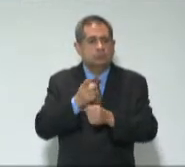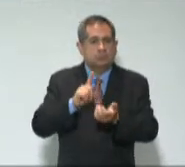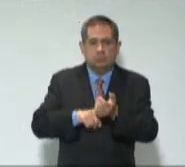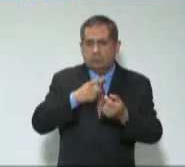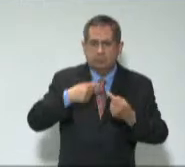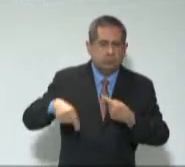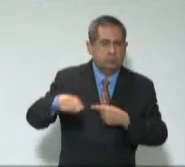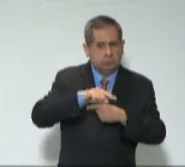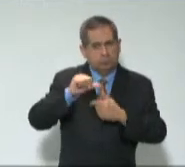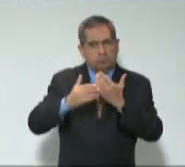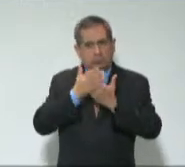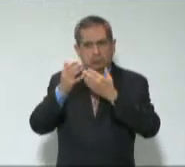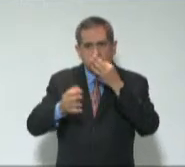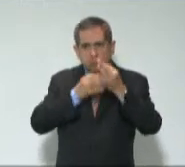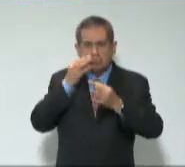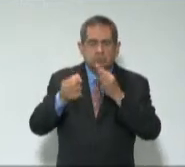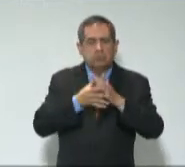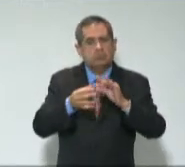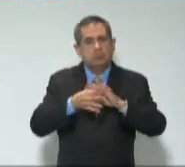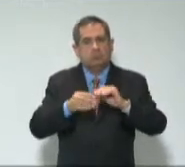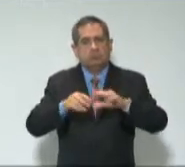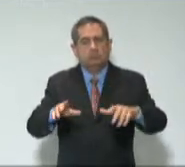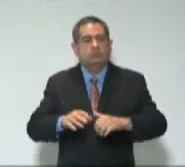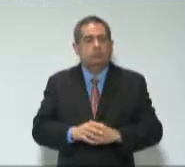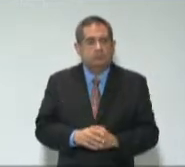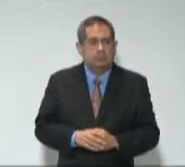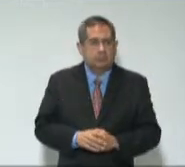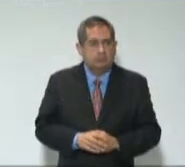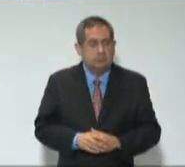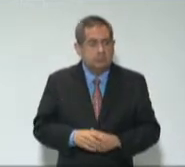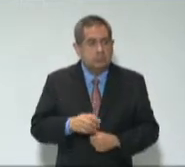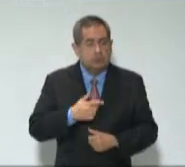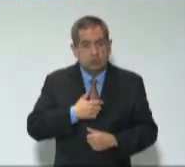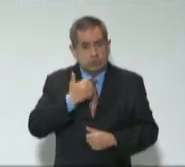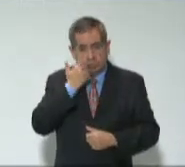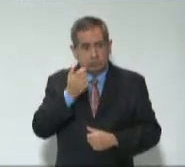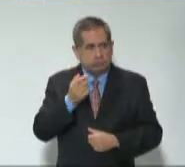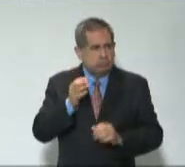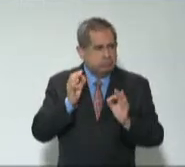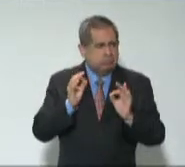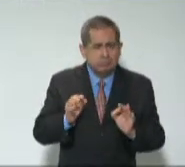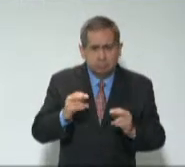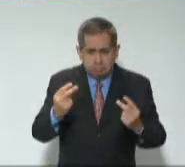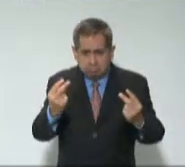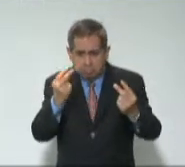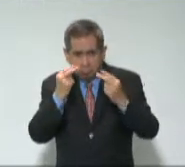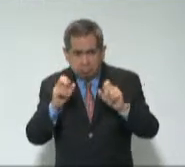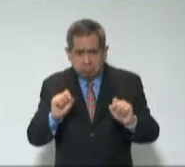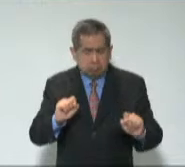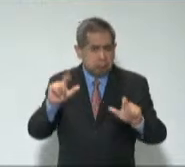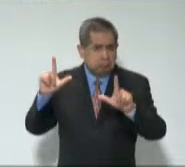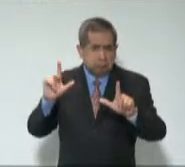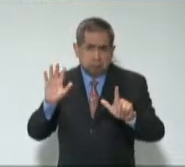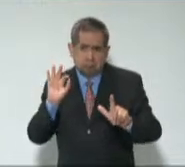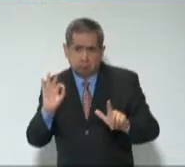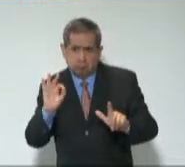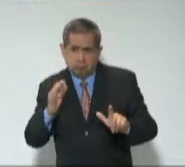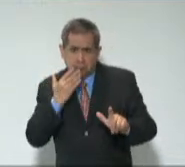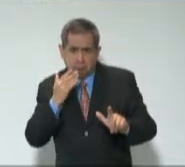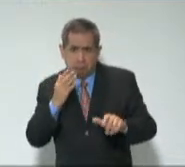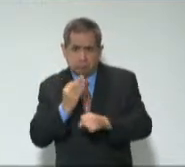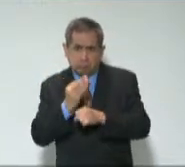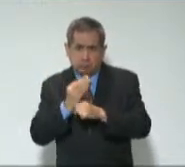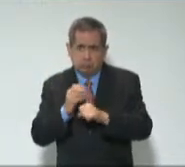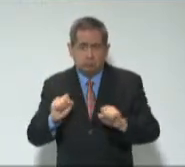dan esta mañana de reflexionar eh Me gustaría solamente confirmar si se ve mi presentación que estoy en este